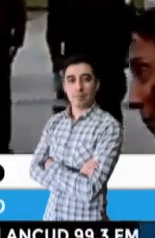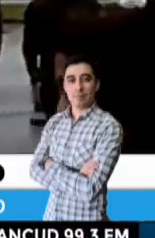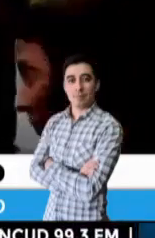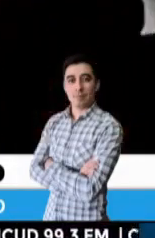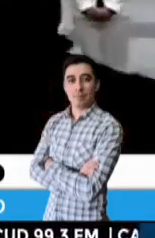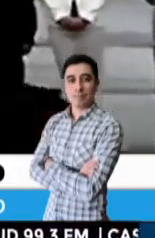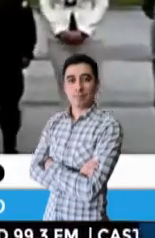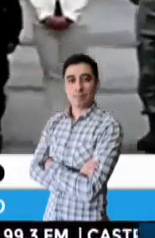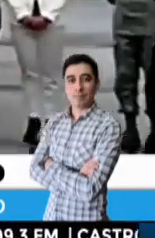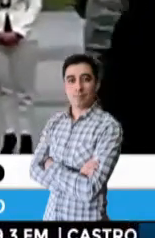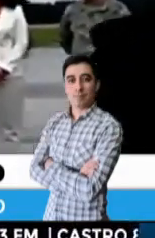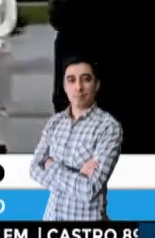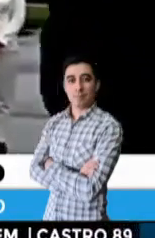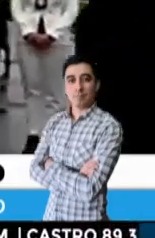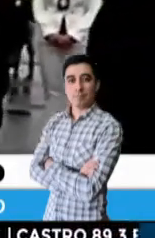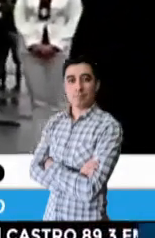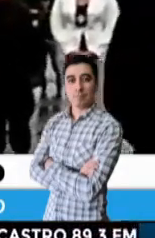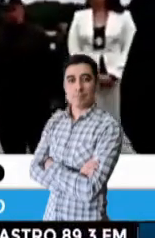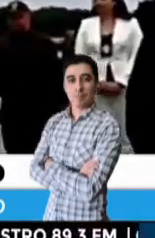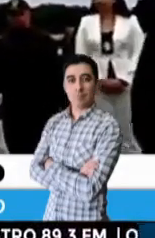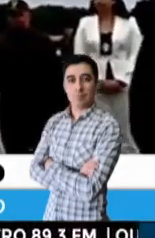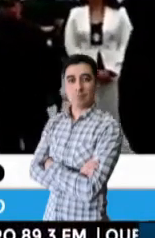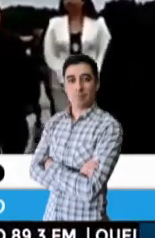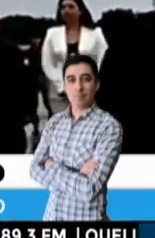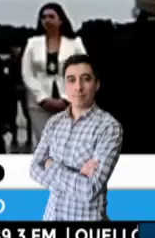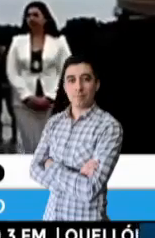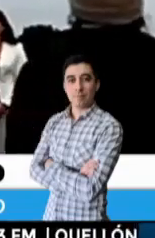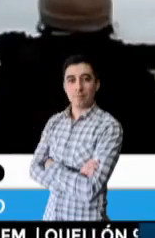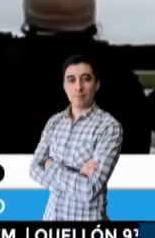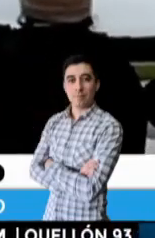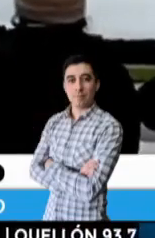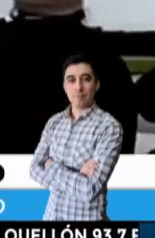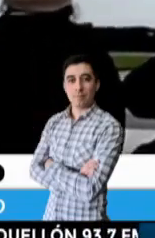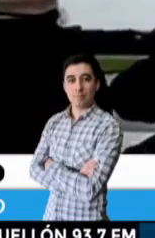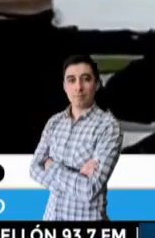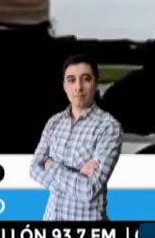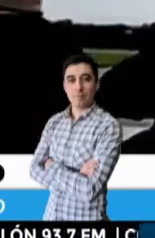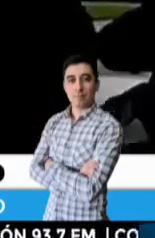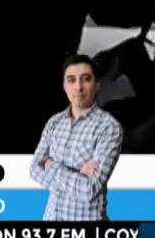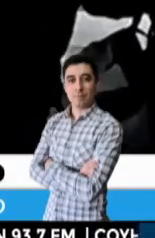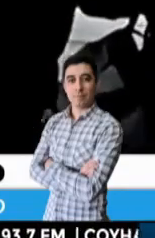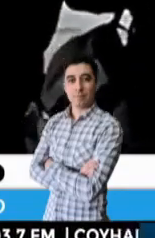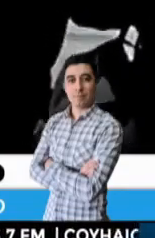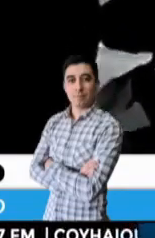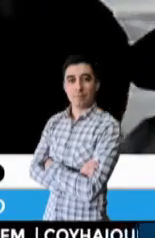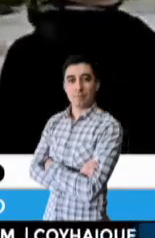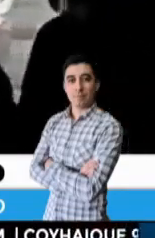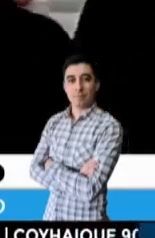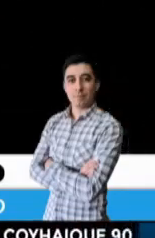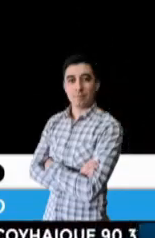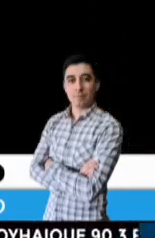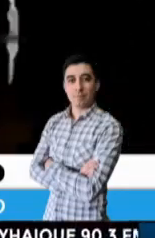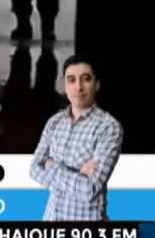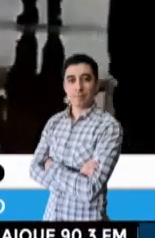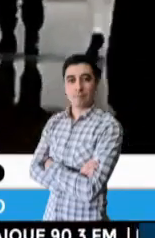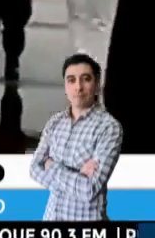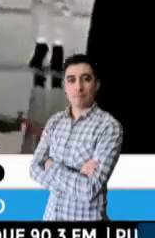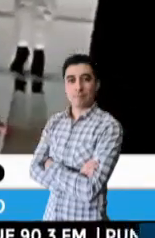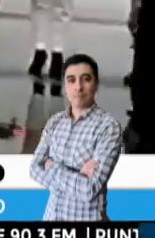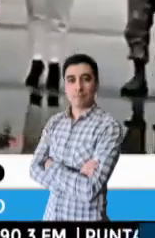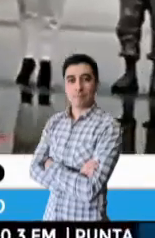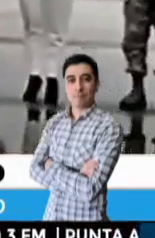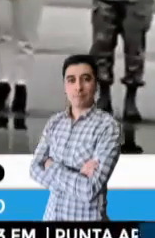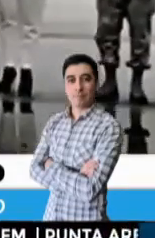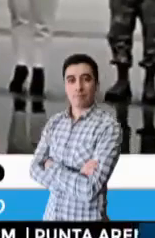pudimos ver fuerte resguardo policial. Por lo menos calculamos una patrulla de carabineros cada 2 kilómetros. Hay unos 15 o 20 kilómetros que separan